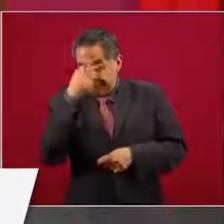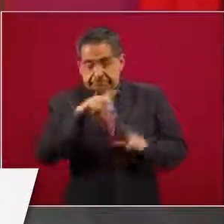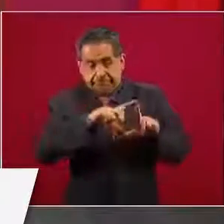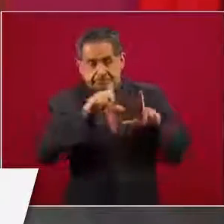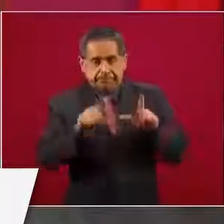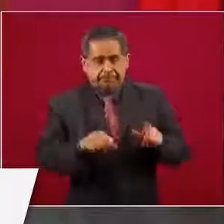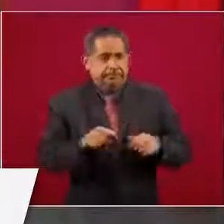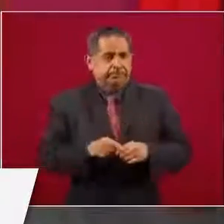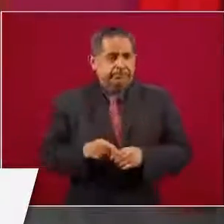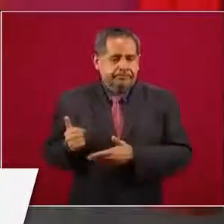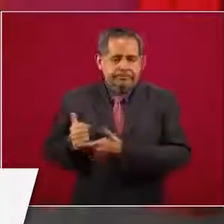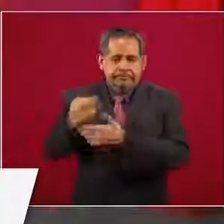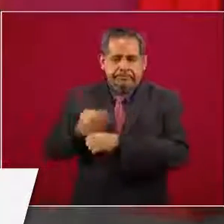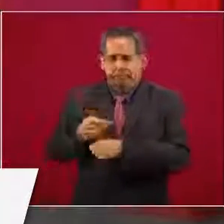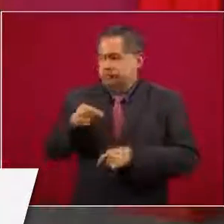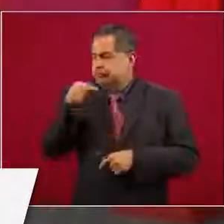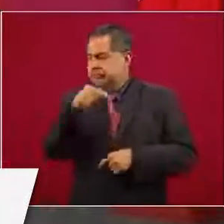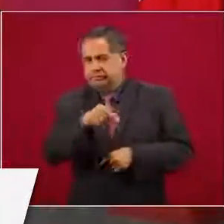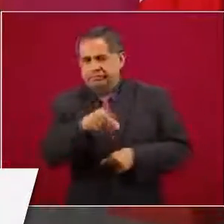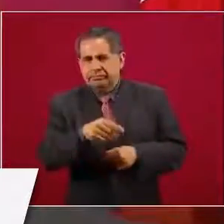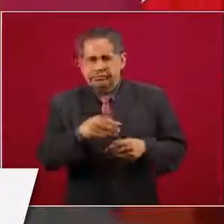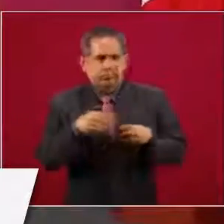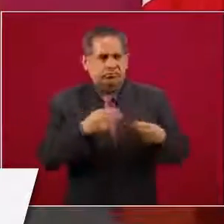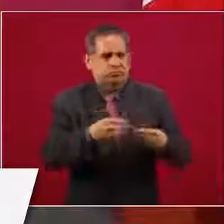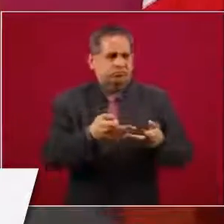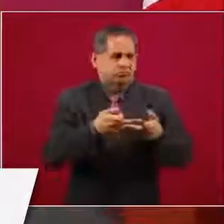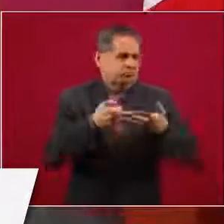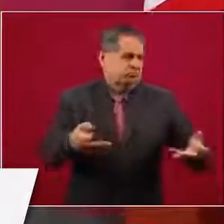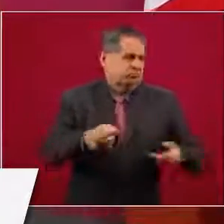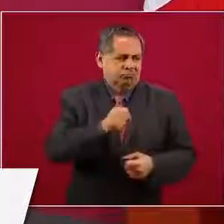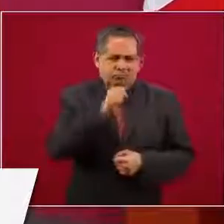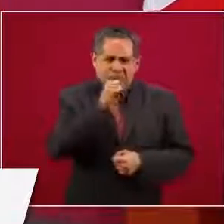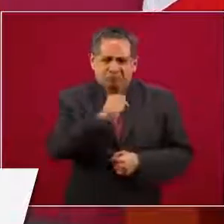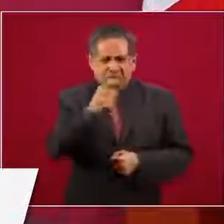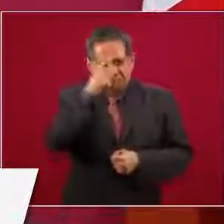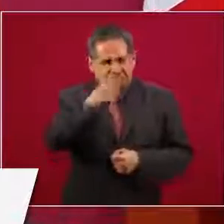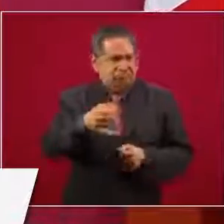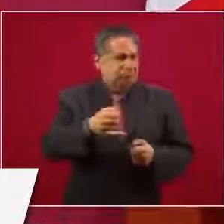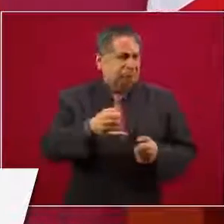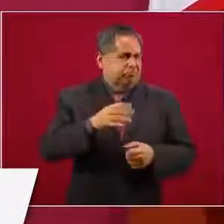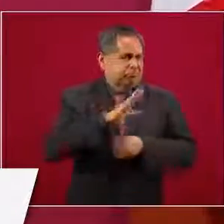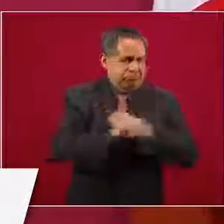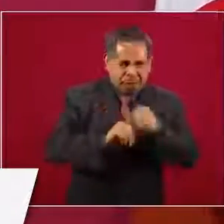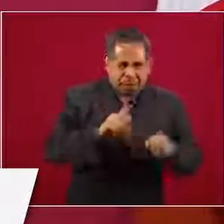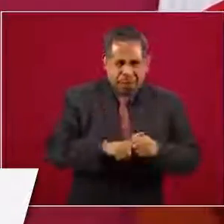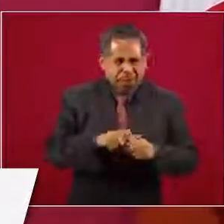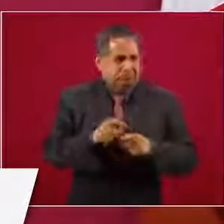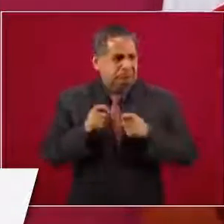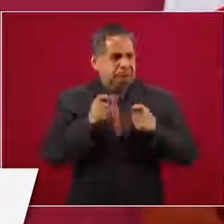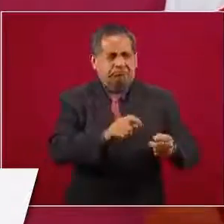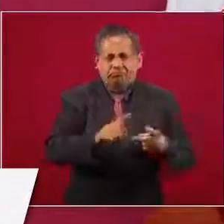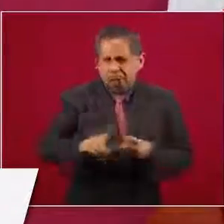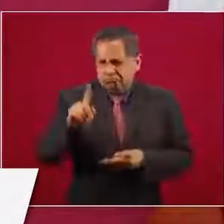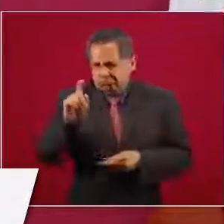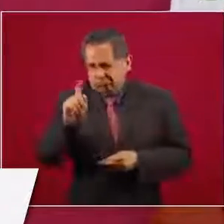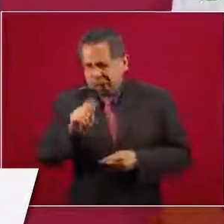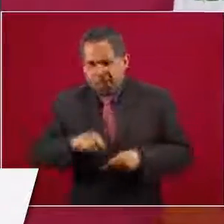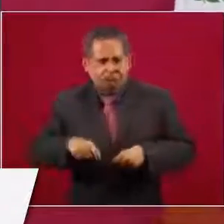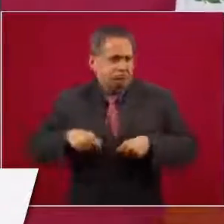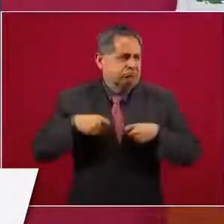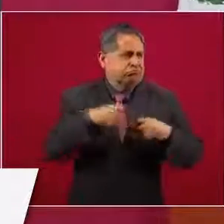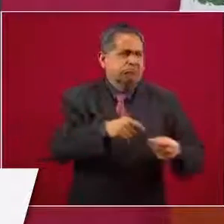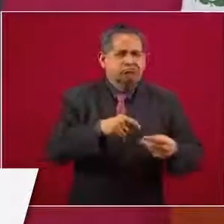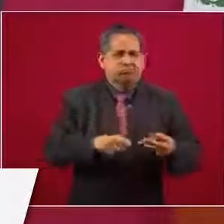a su ayudante: aquí buenas tierras para la producción agropecuaria, agua,